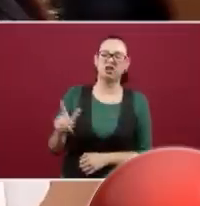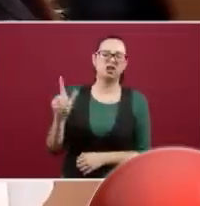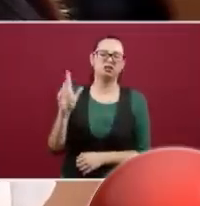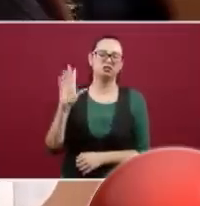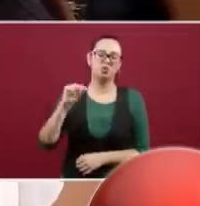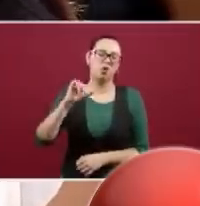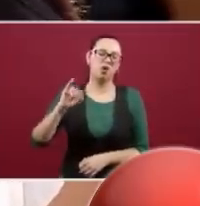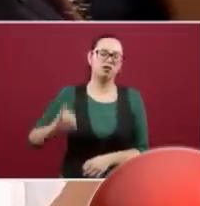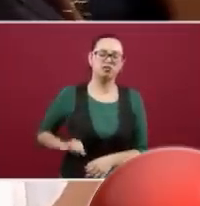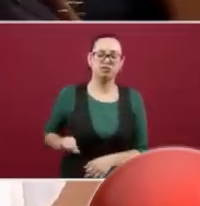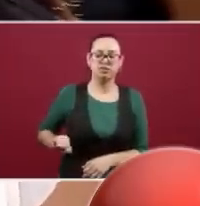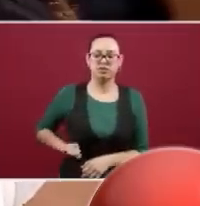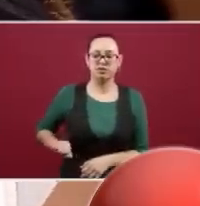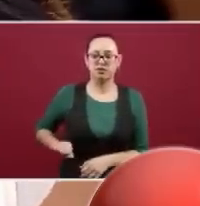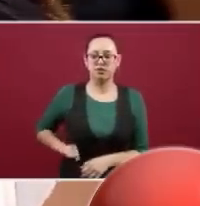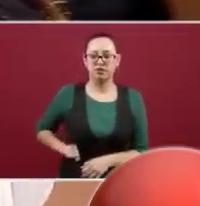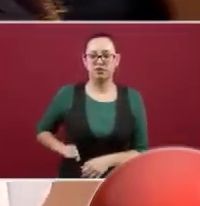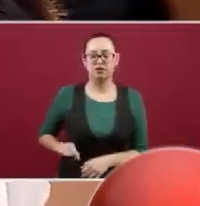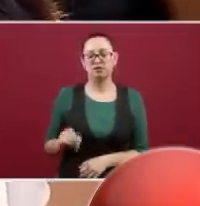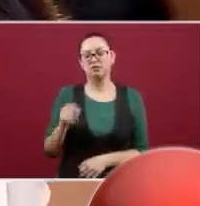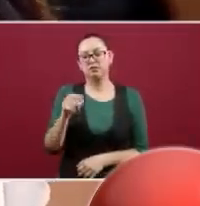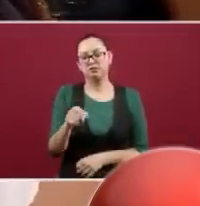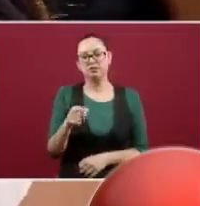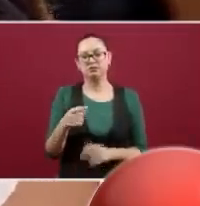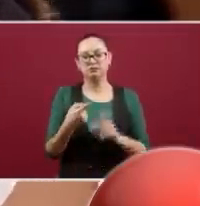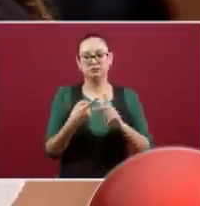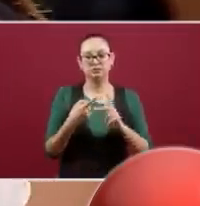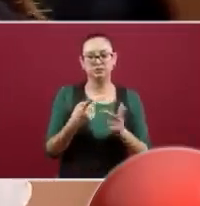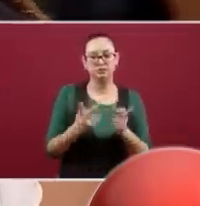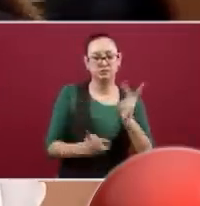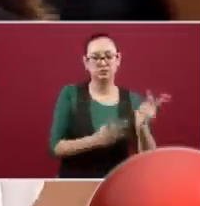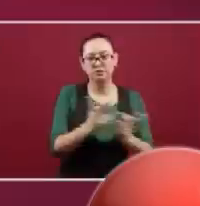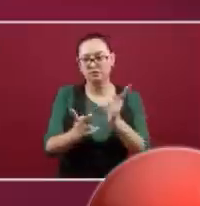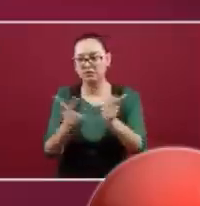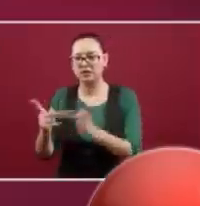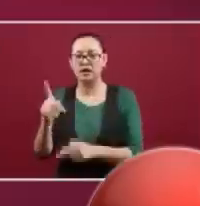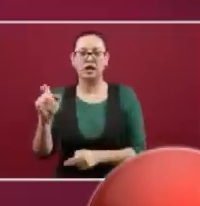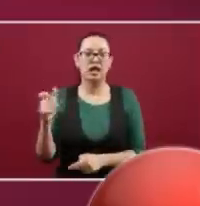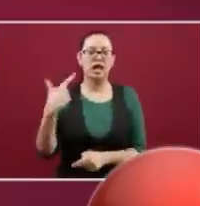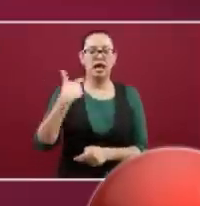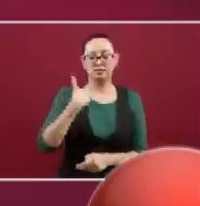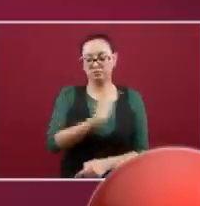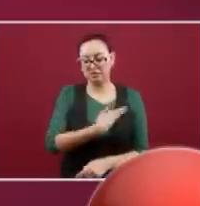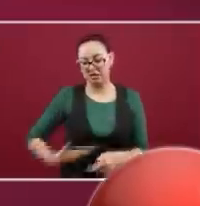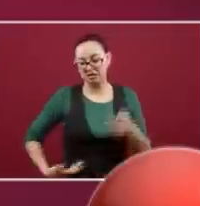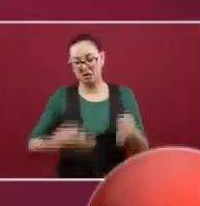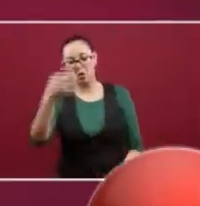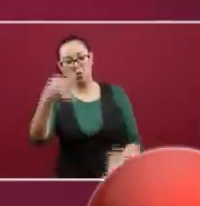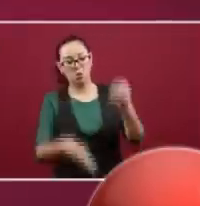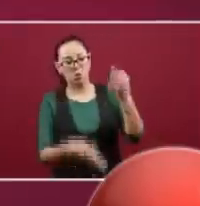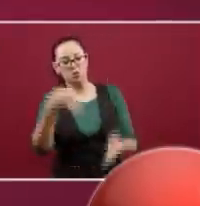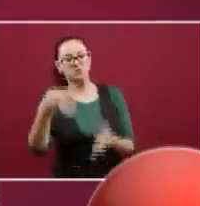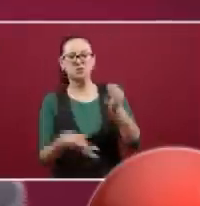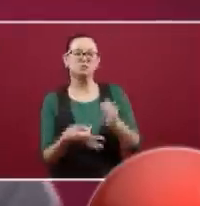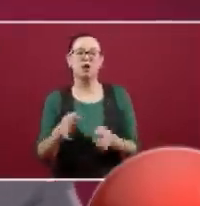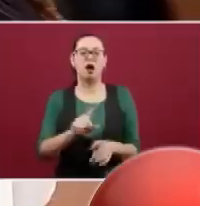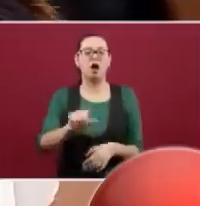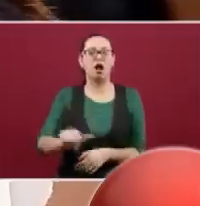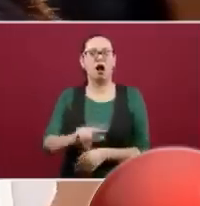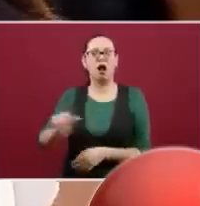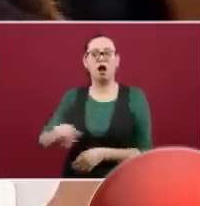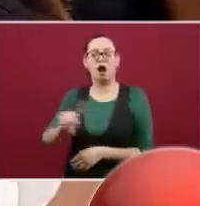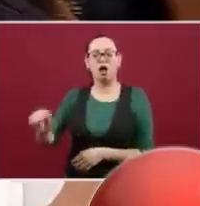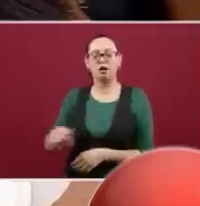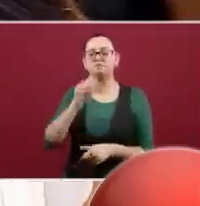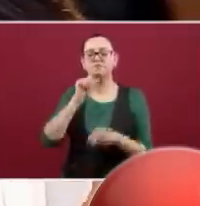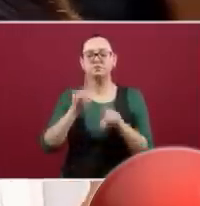a cabo la tan famosa consulta para enjuiciar a expresidentes. También este es un llamado de los usuarios en redes